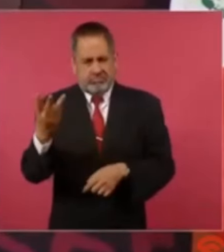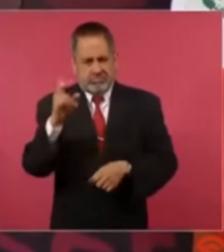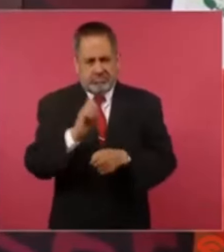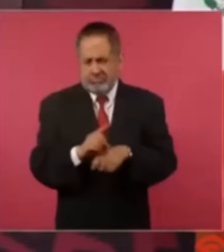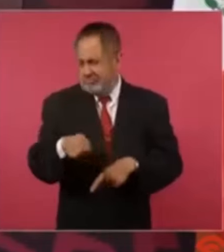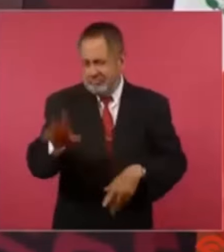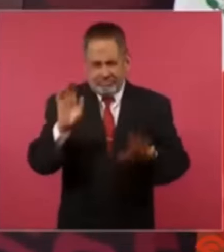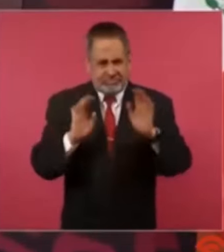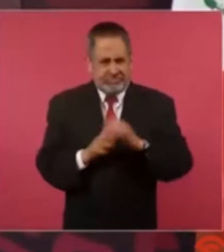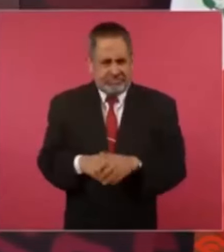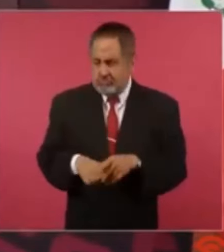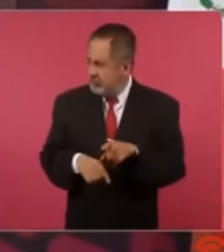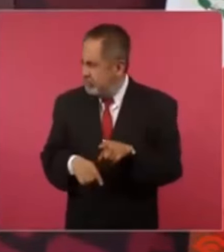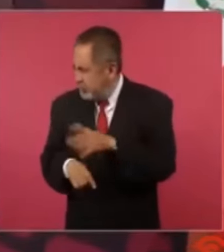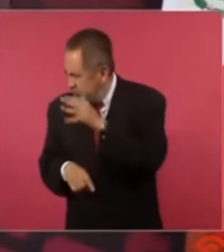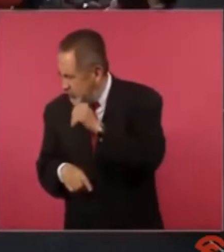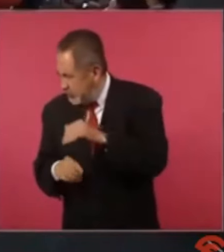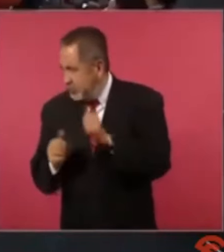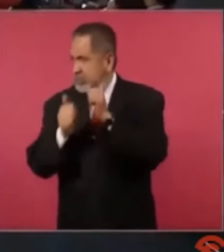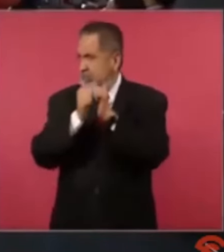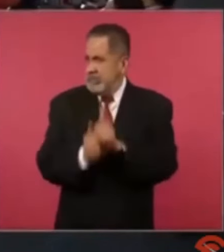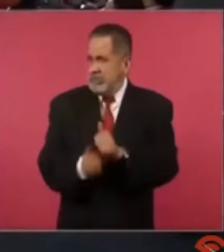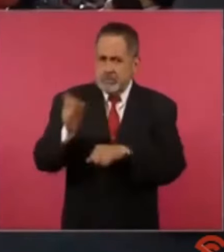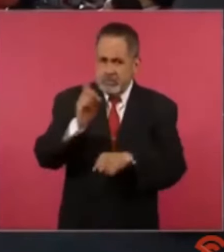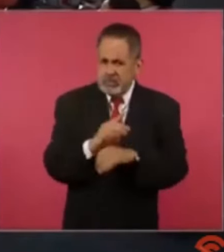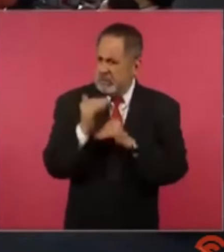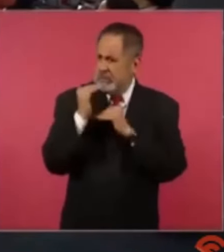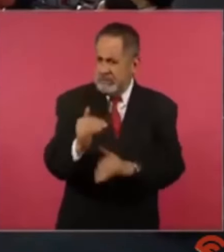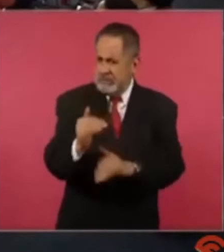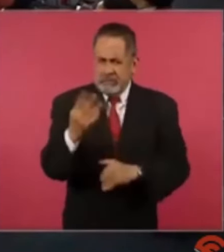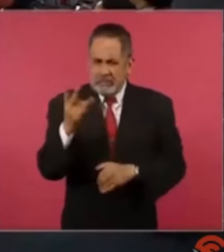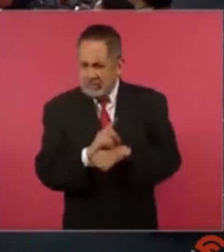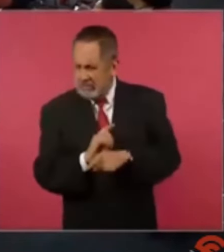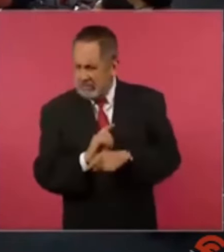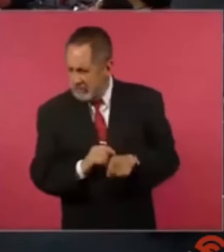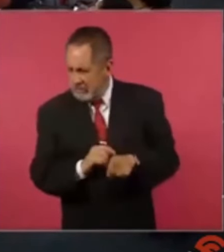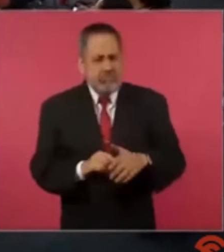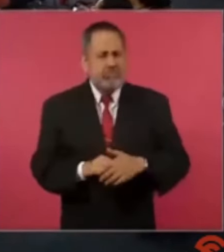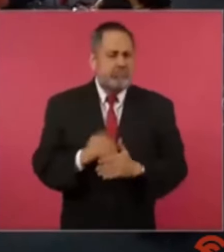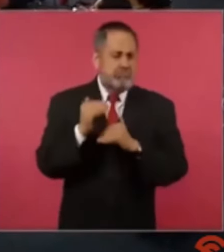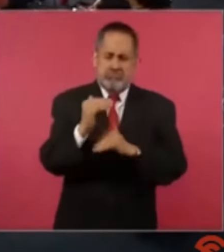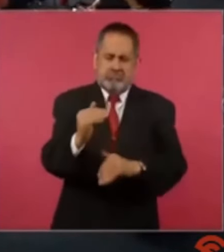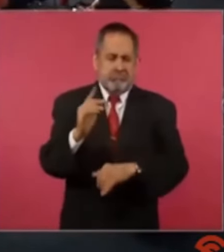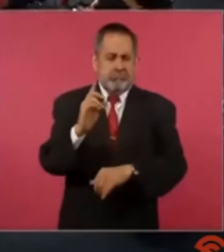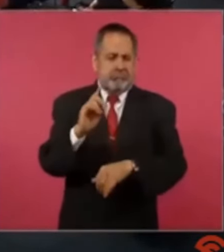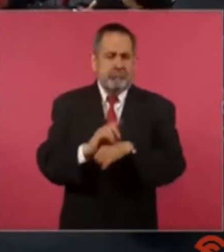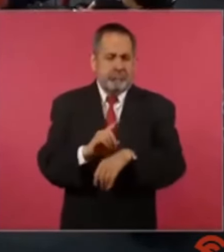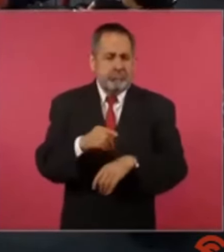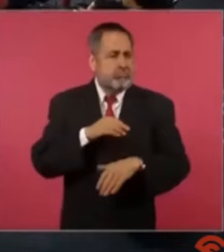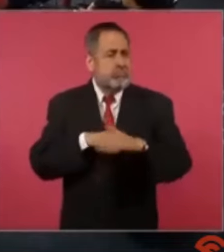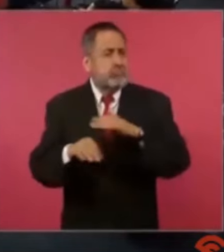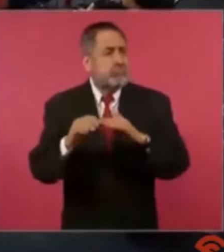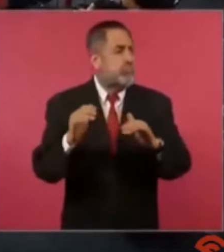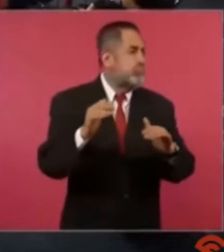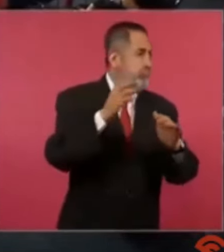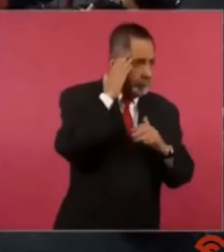2, 3 días. Ahí no se permite mucho tiempo, ¿verdad? Creo que 3 días. Sí, pero con